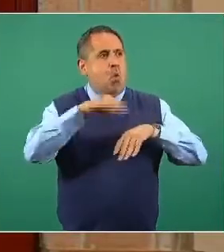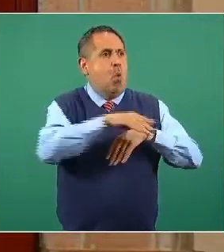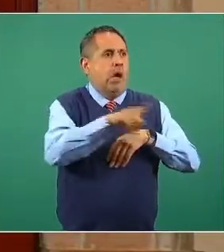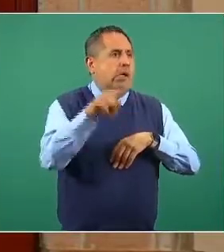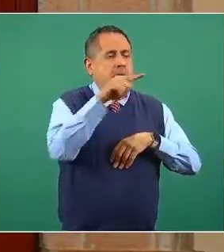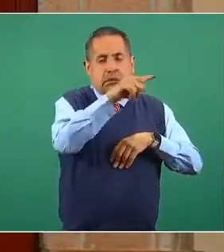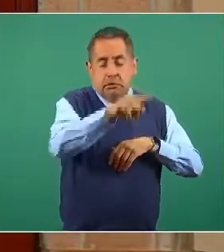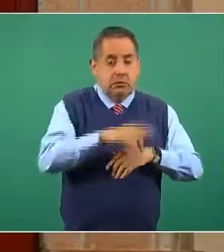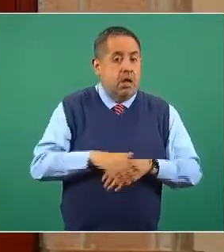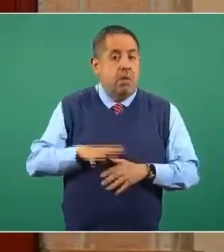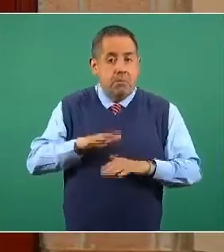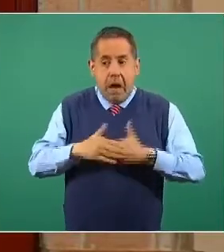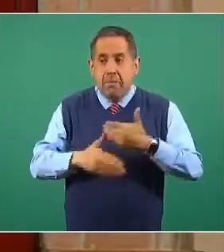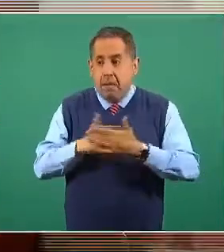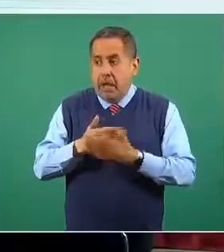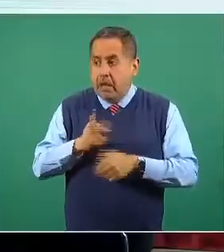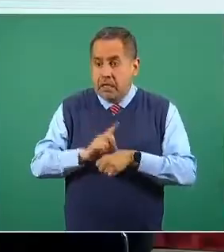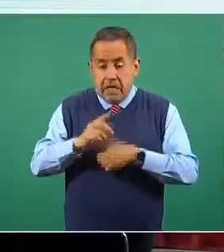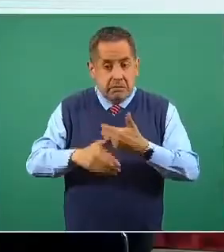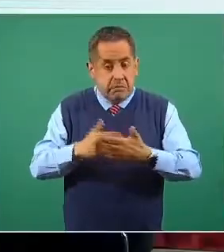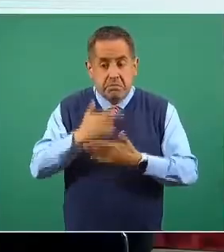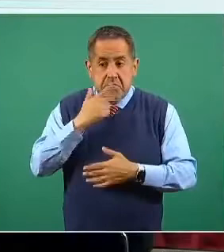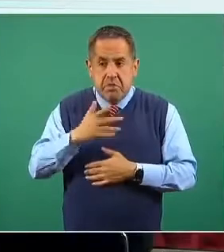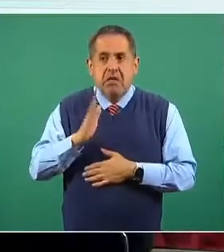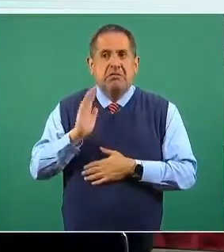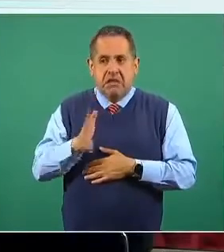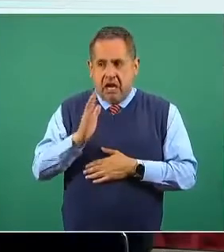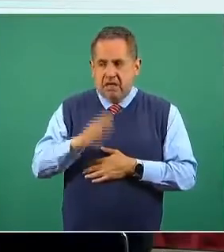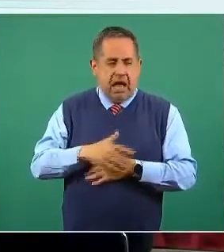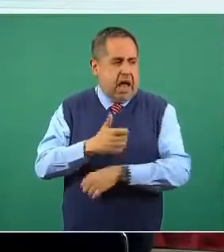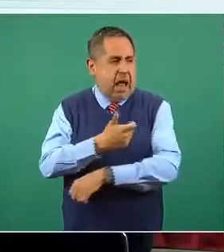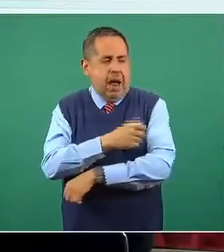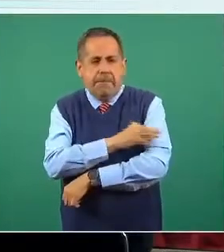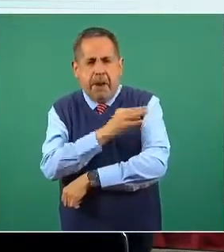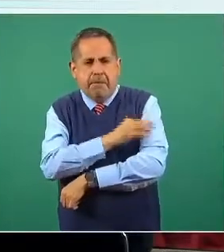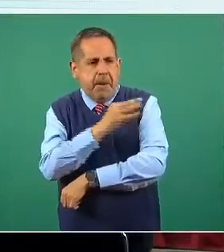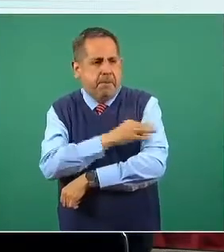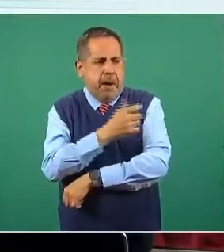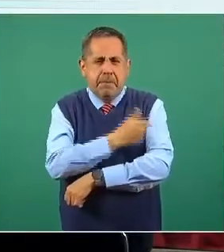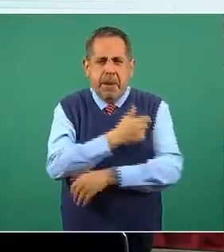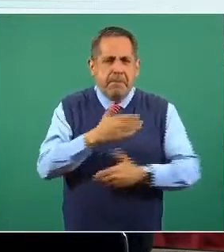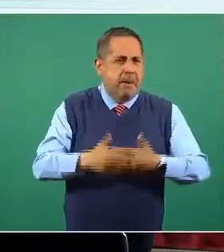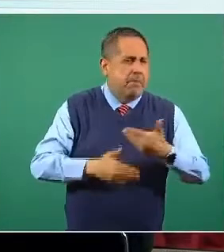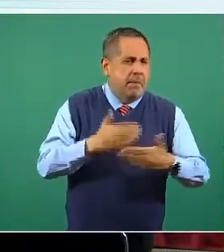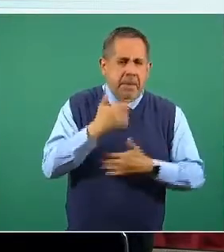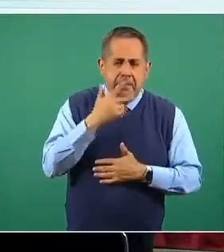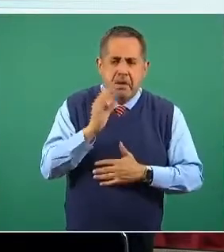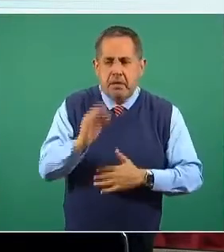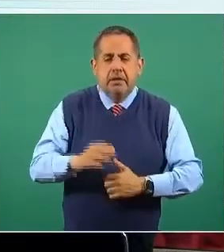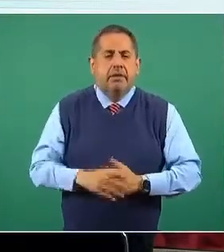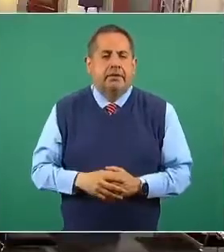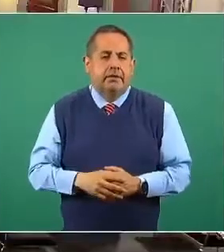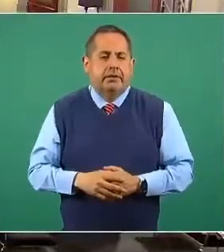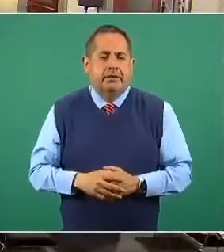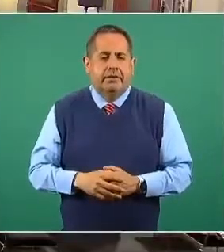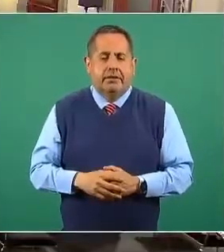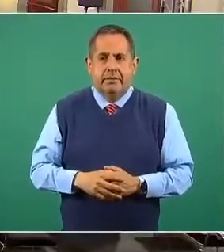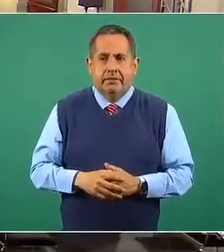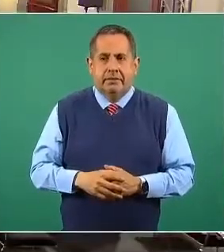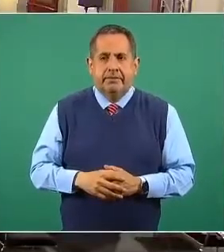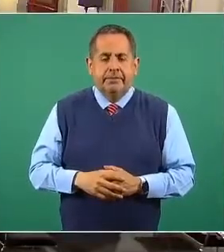pero en la medida que avanzan los días también la vacunación va avanzando. Si vemos la siguiente